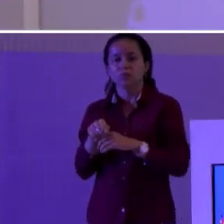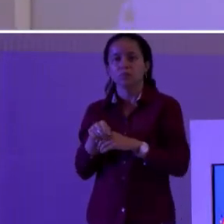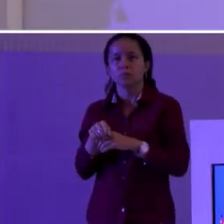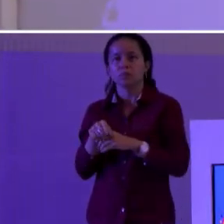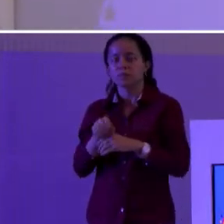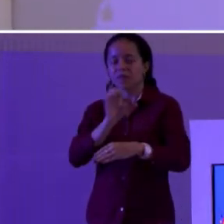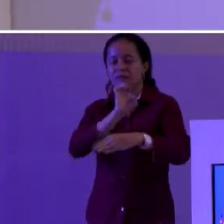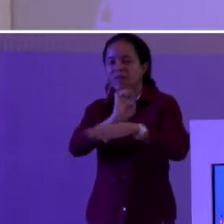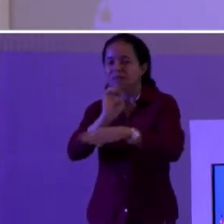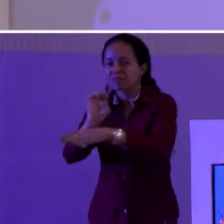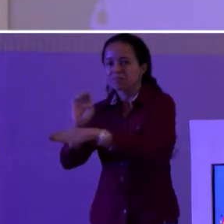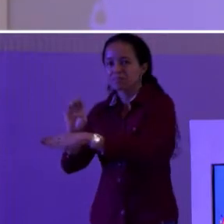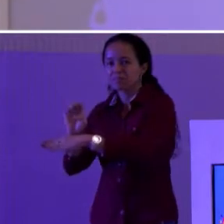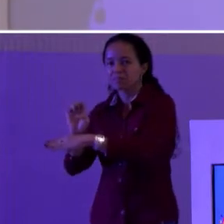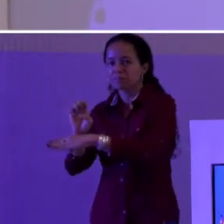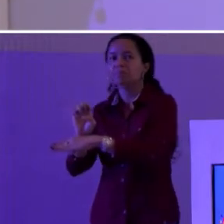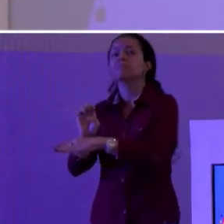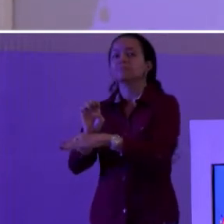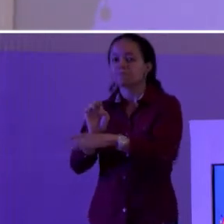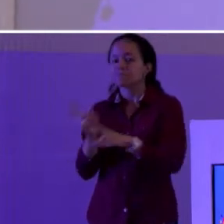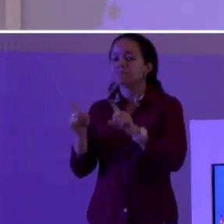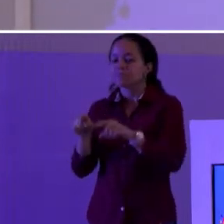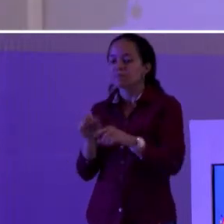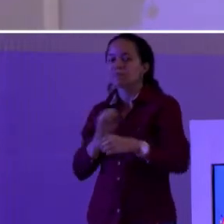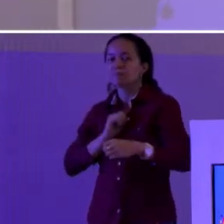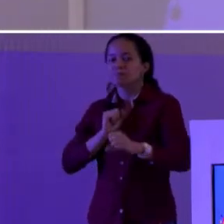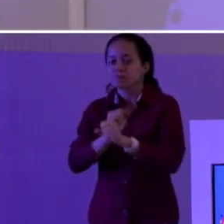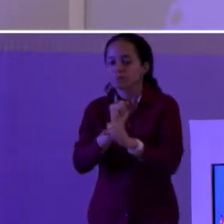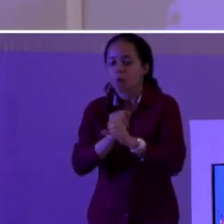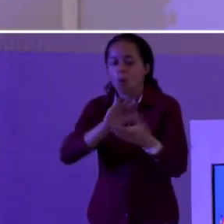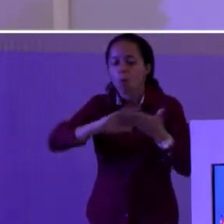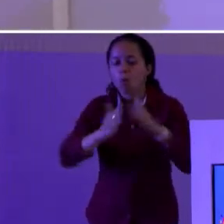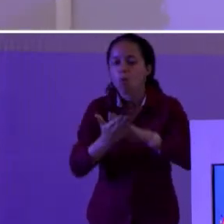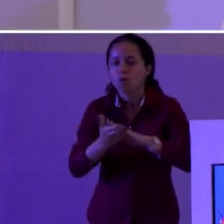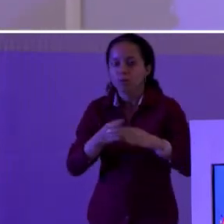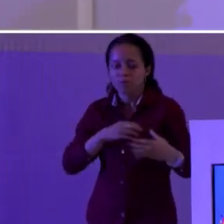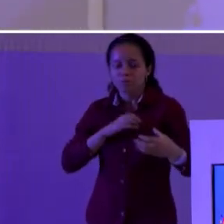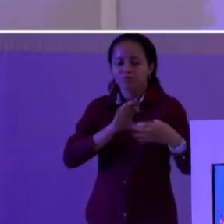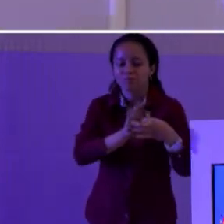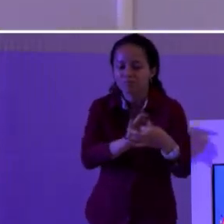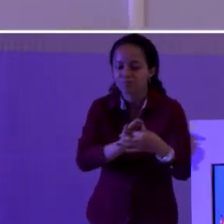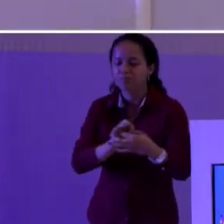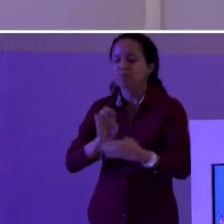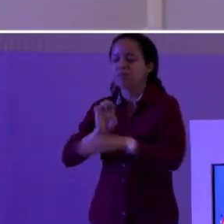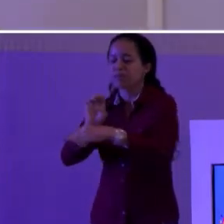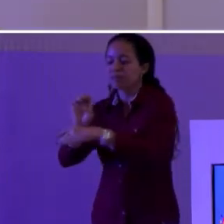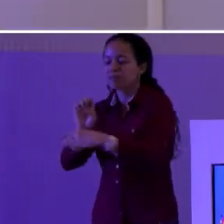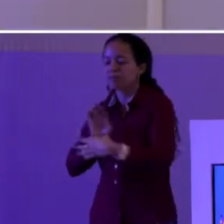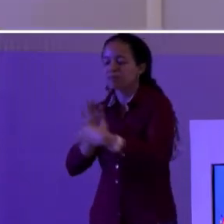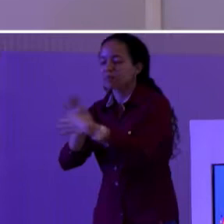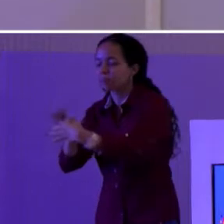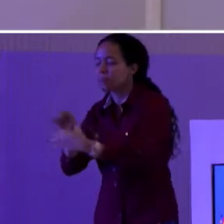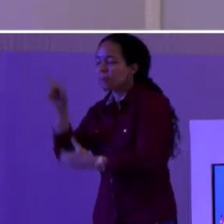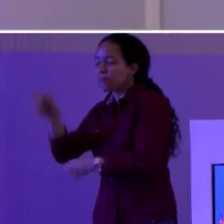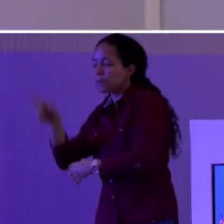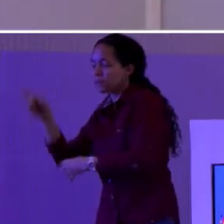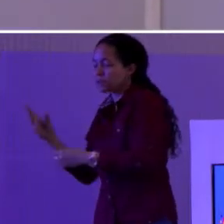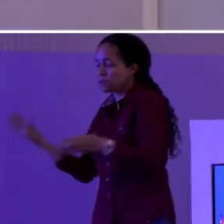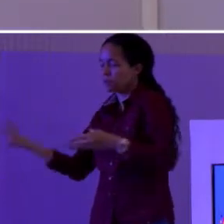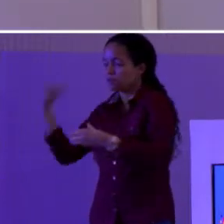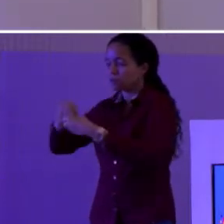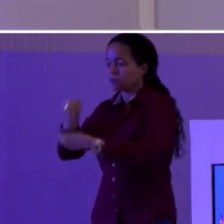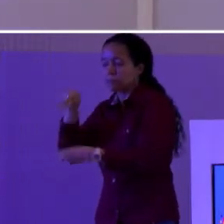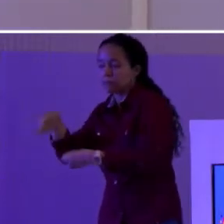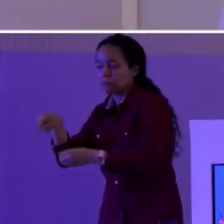las entidades, sino también cómo trabajamos de la mano con las comunidades, con los beneficiarios, para que ellos hagan parte de